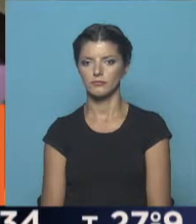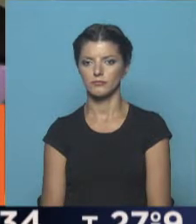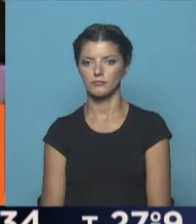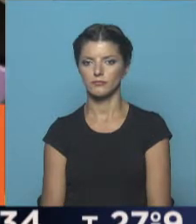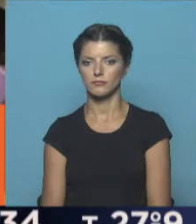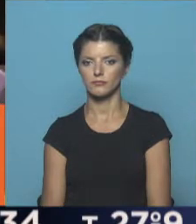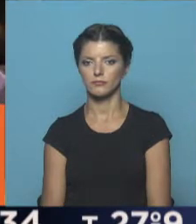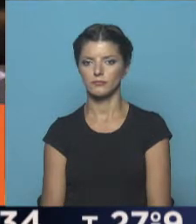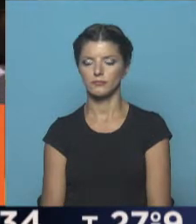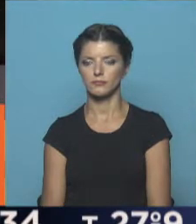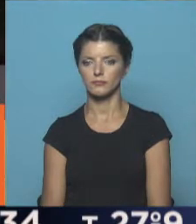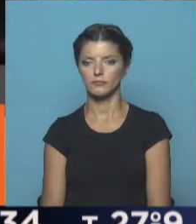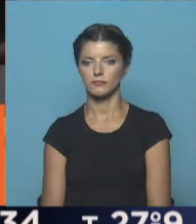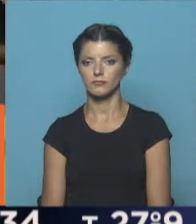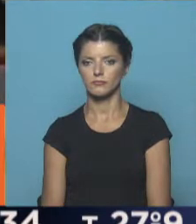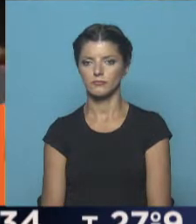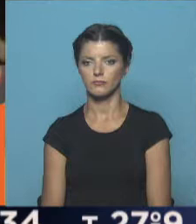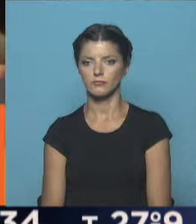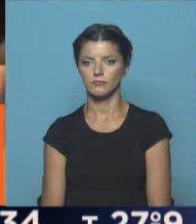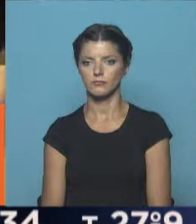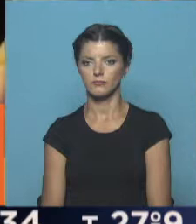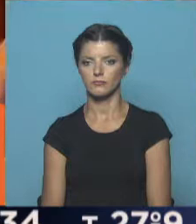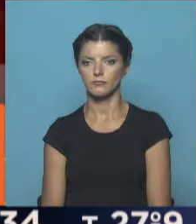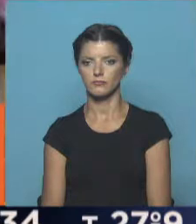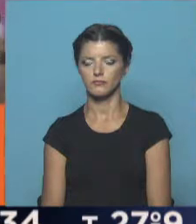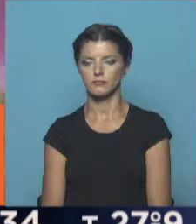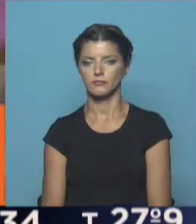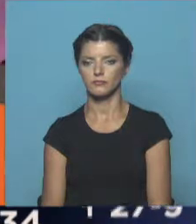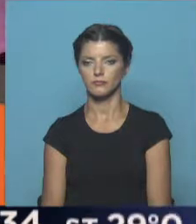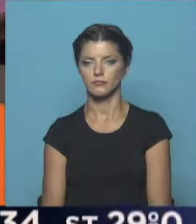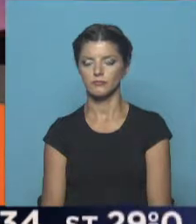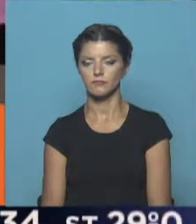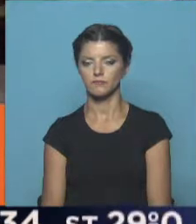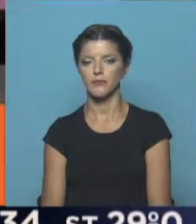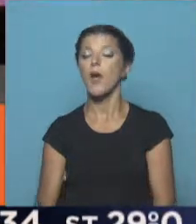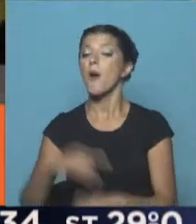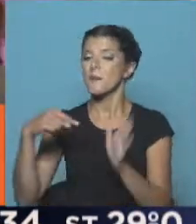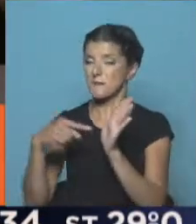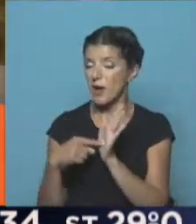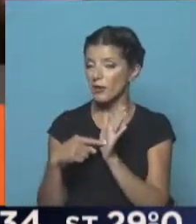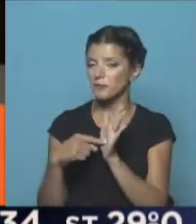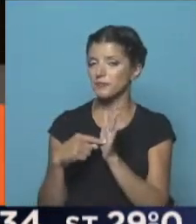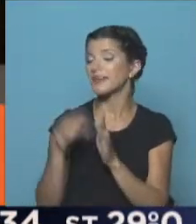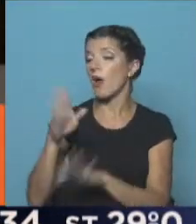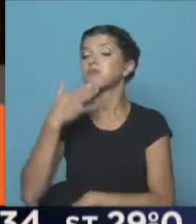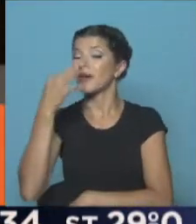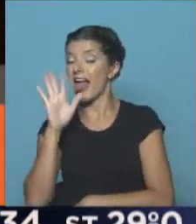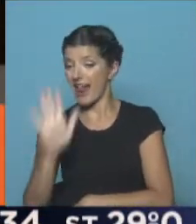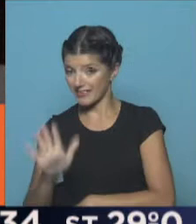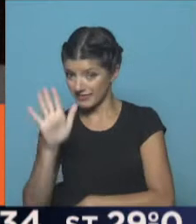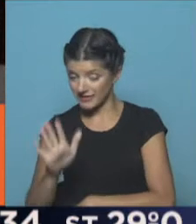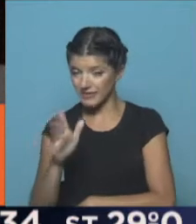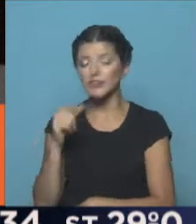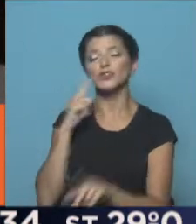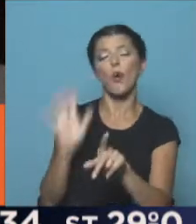asesinados creación de malakand de todos pero el guiño que la disposición del mandatario le dedicaba a los